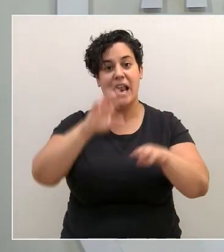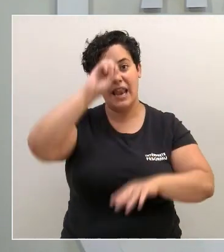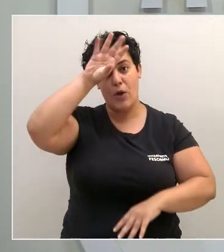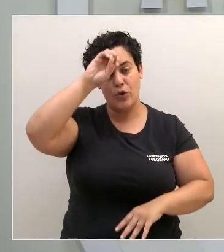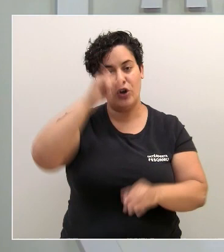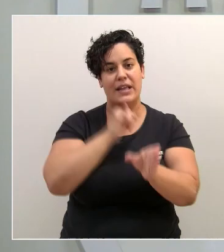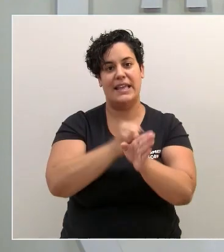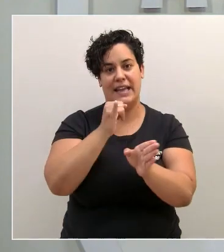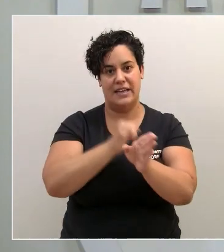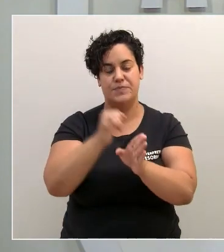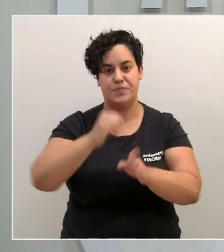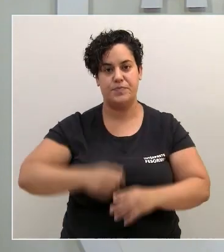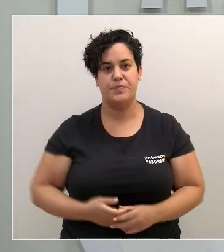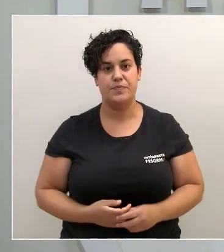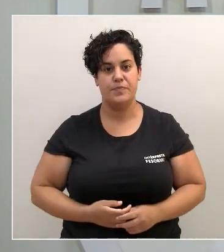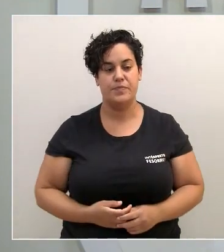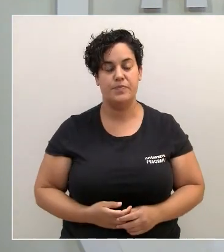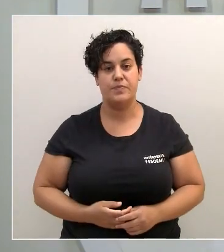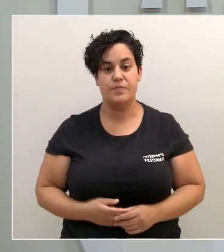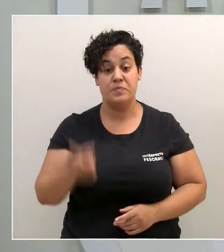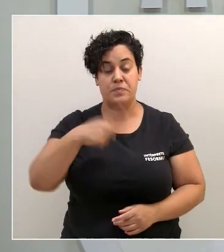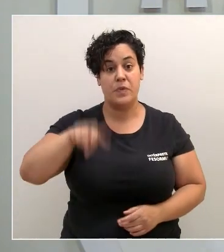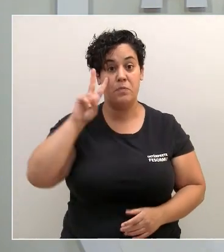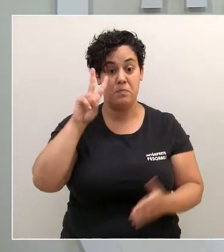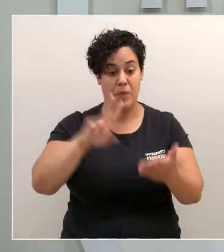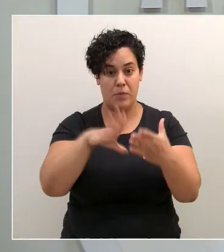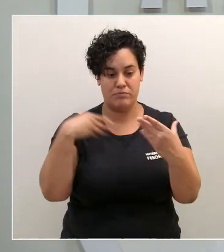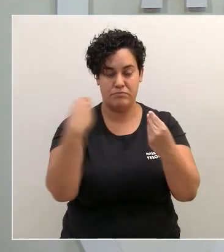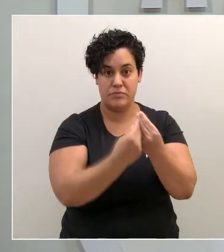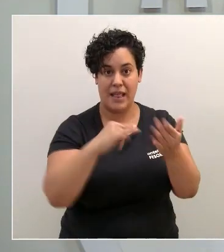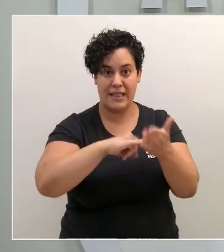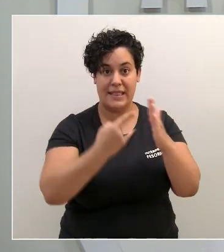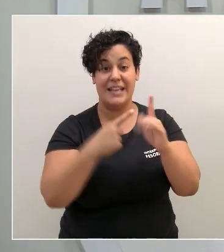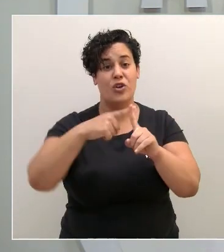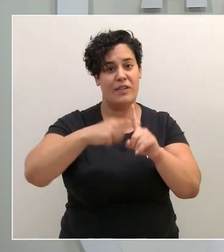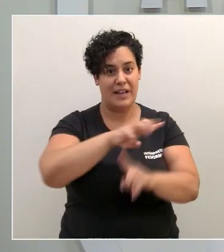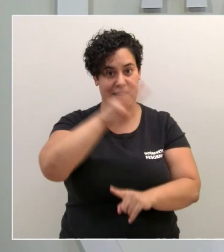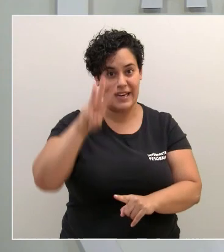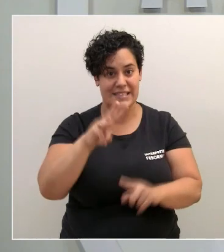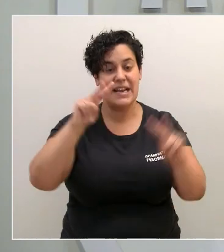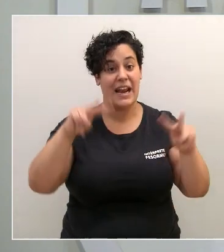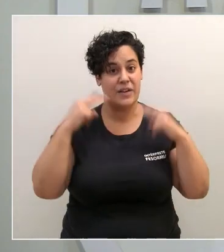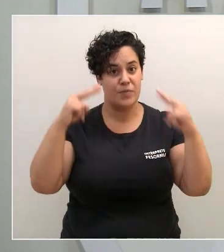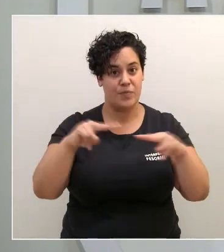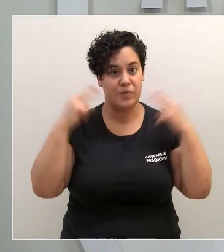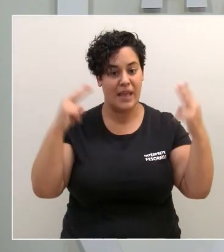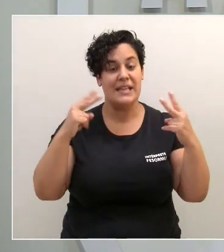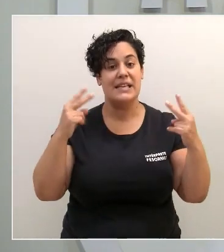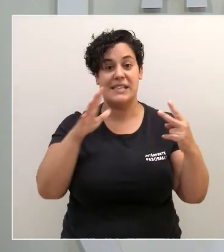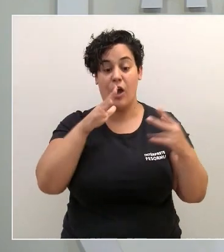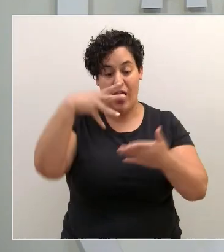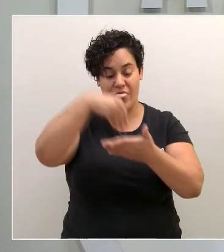y Yecla. Como se contempla en nuestro documento técnico, en este nivel 3 la hostelería reduce el aforo interior